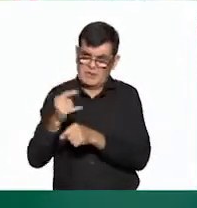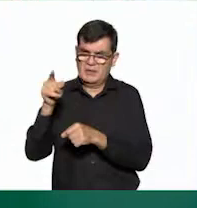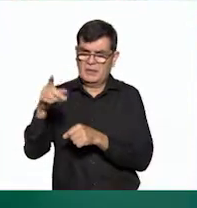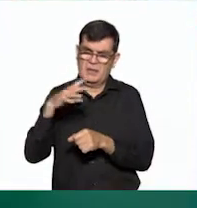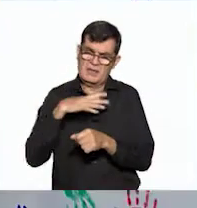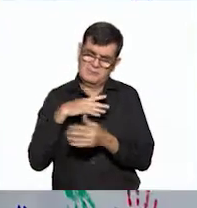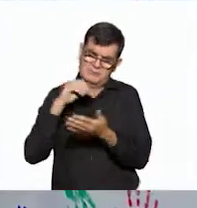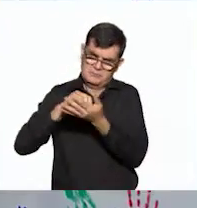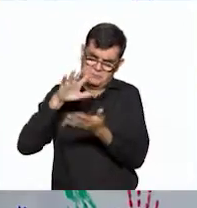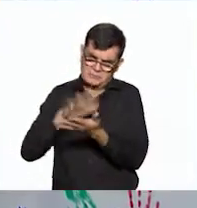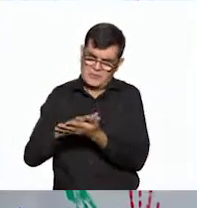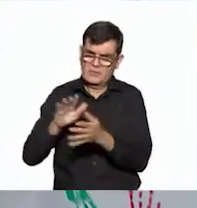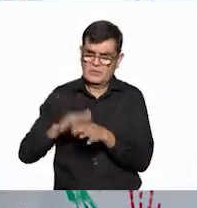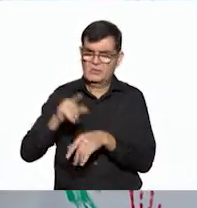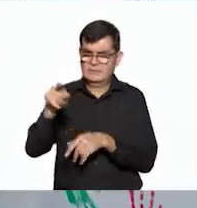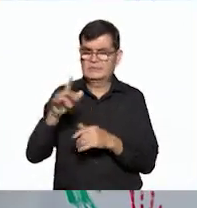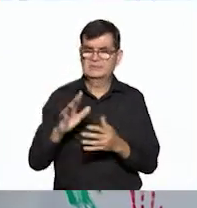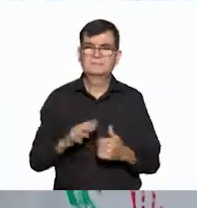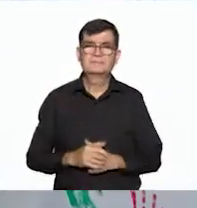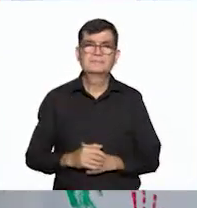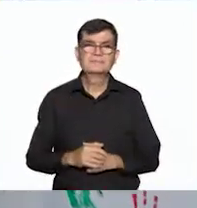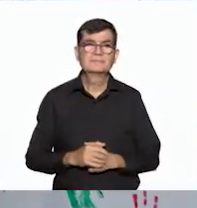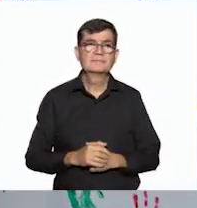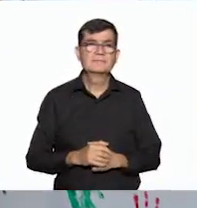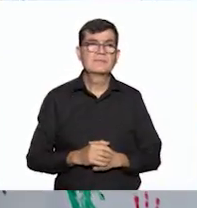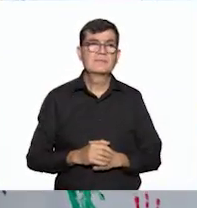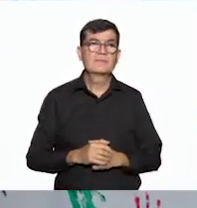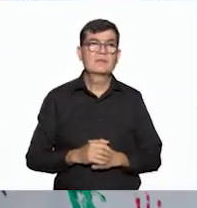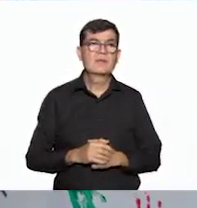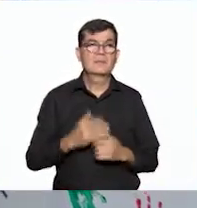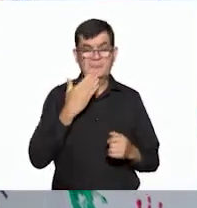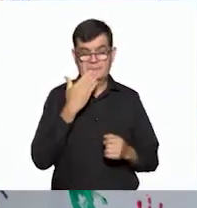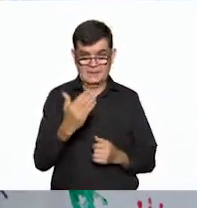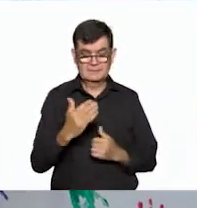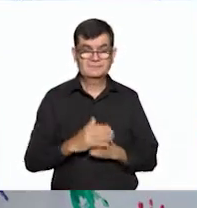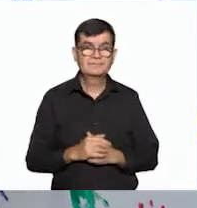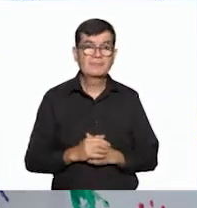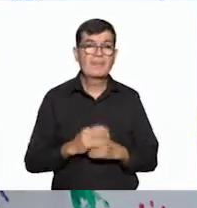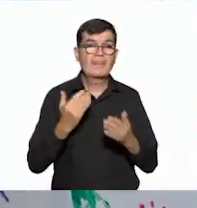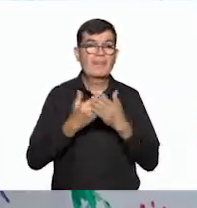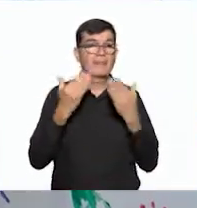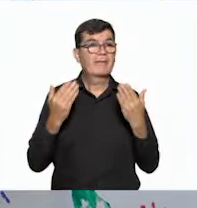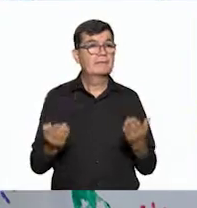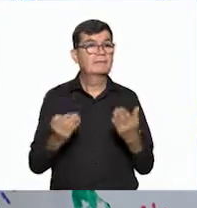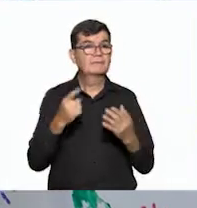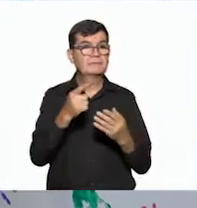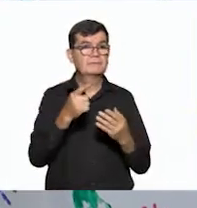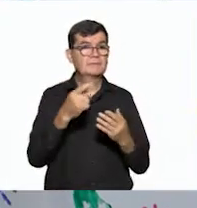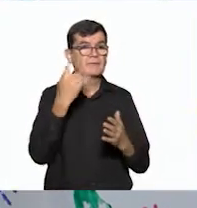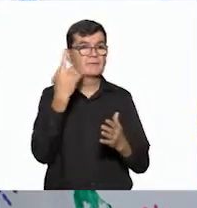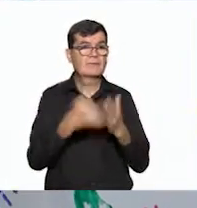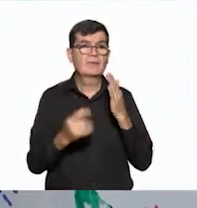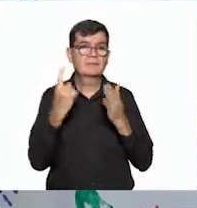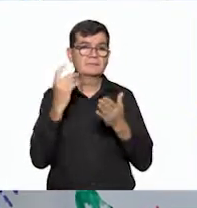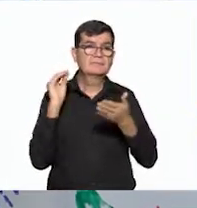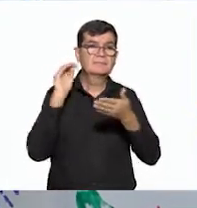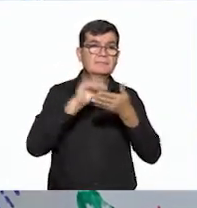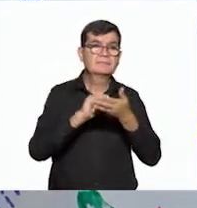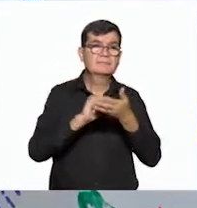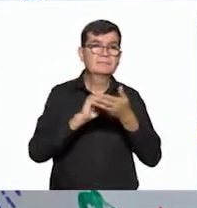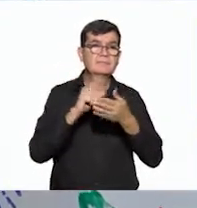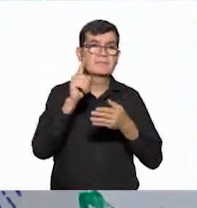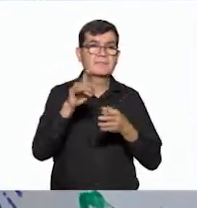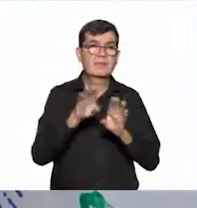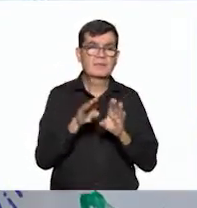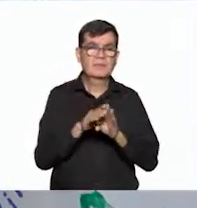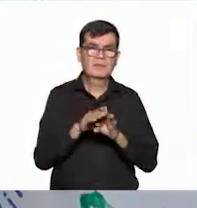y un apartado del narrador, ¿verdad? Muy bien. Ahora, pues nos hace falta la